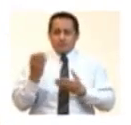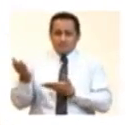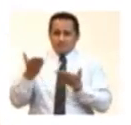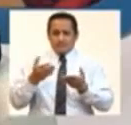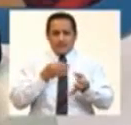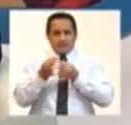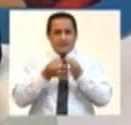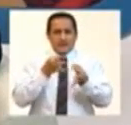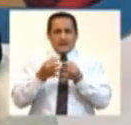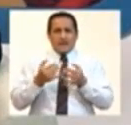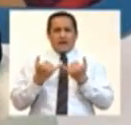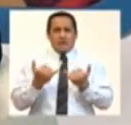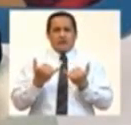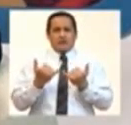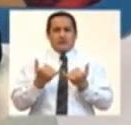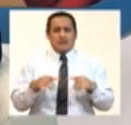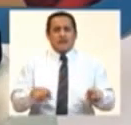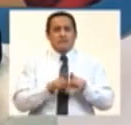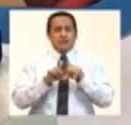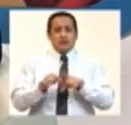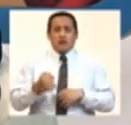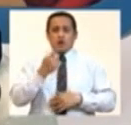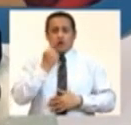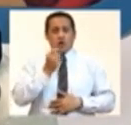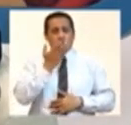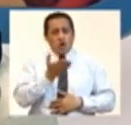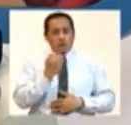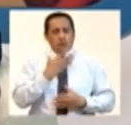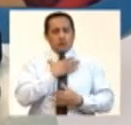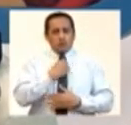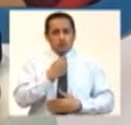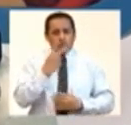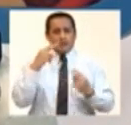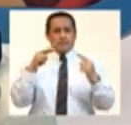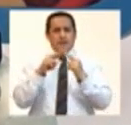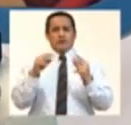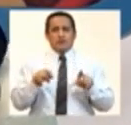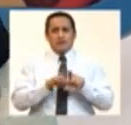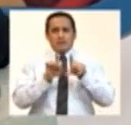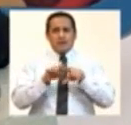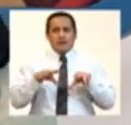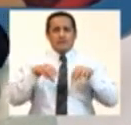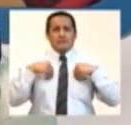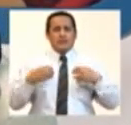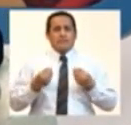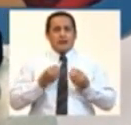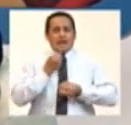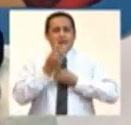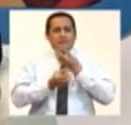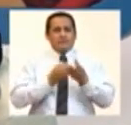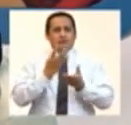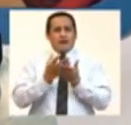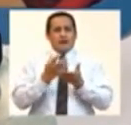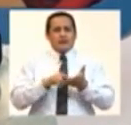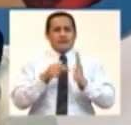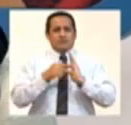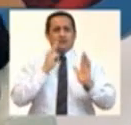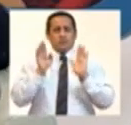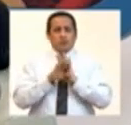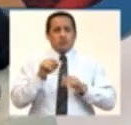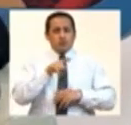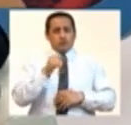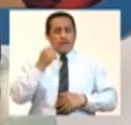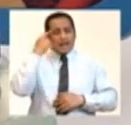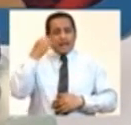doctor Ávila. Muchísimas gracias, doctor Paredes. Un gusto de verlo y aquí a tu disposición para comentar lo